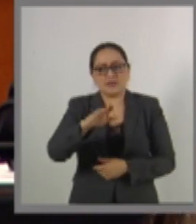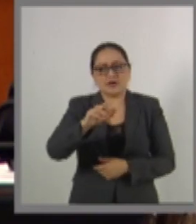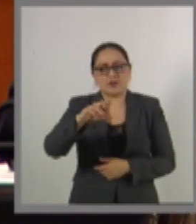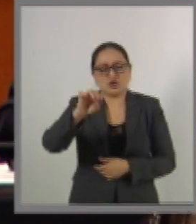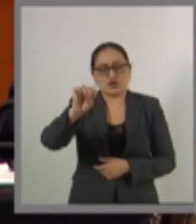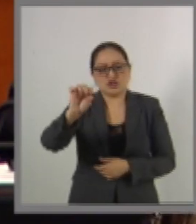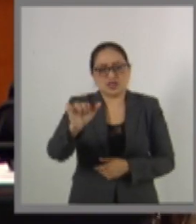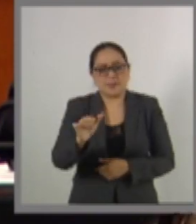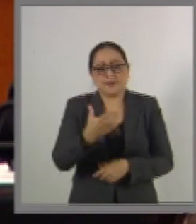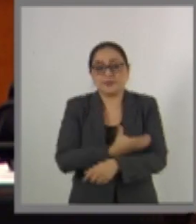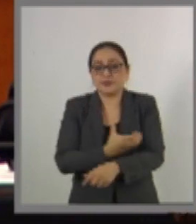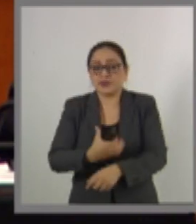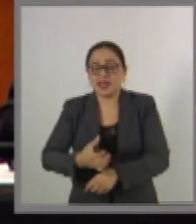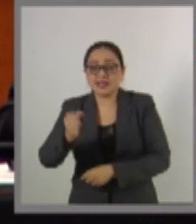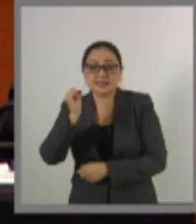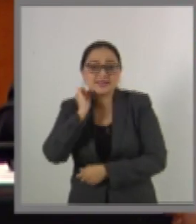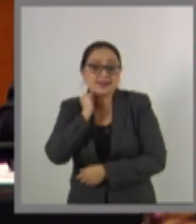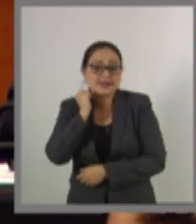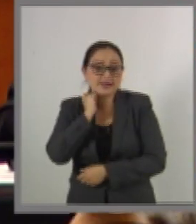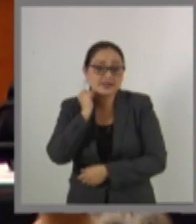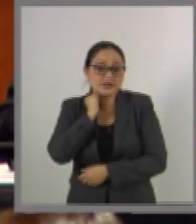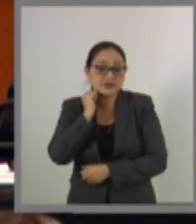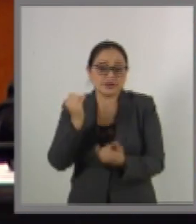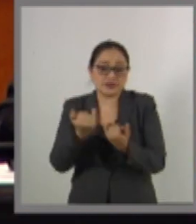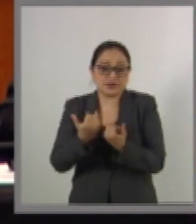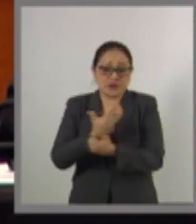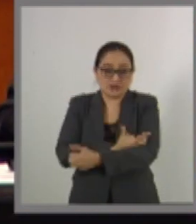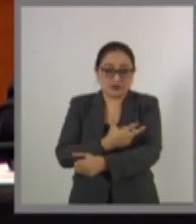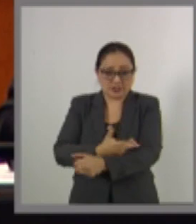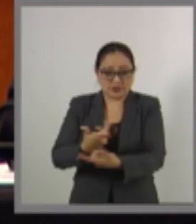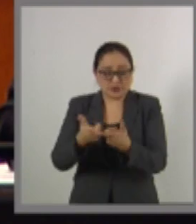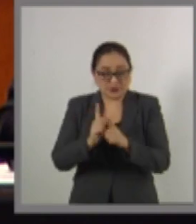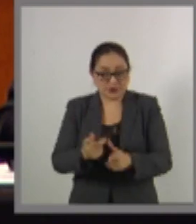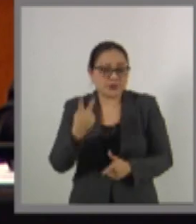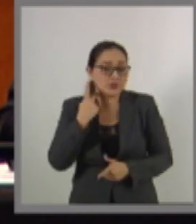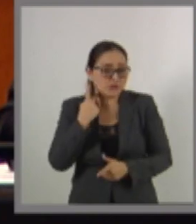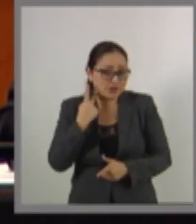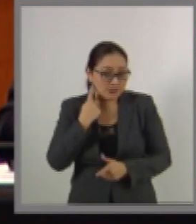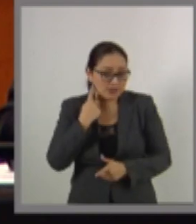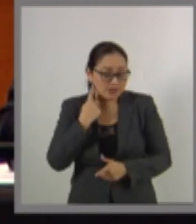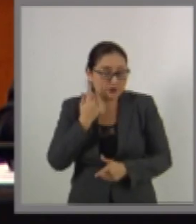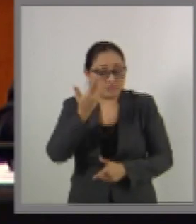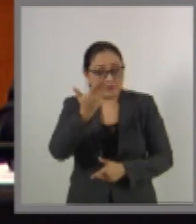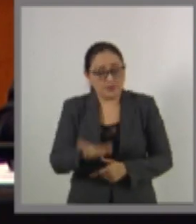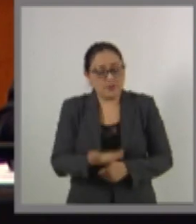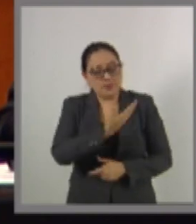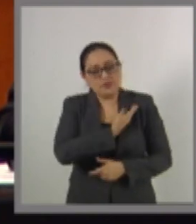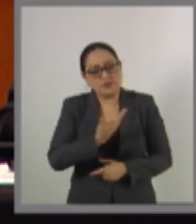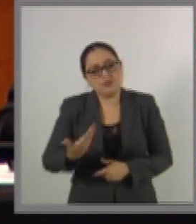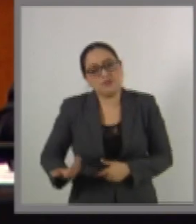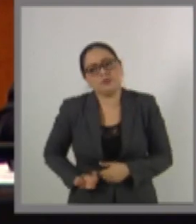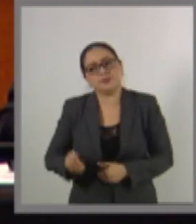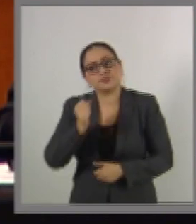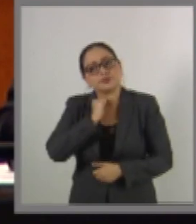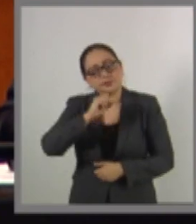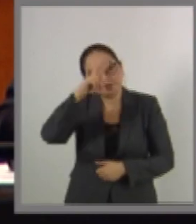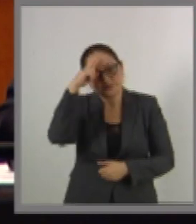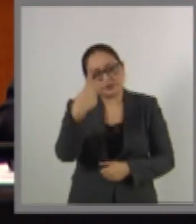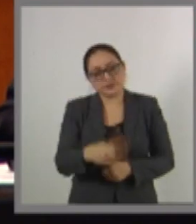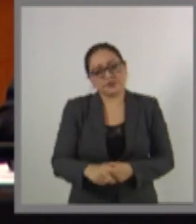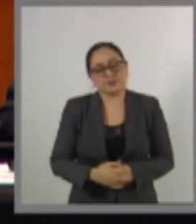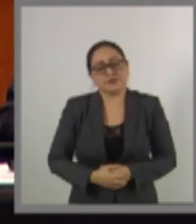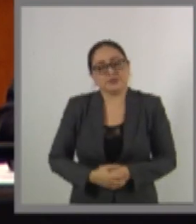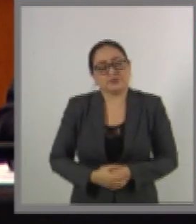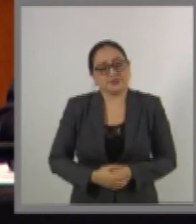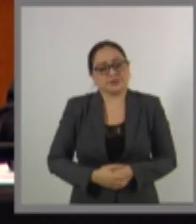Compañero senador, coordinador parlamentario y presidente de este Senado de la República. Un